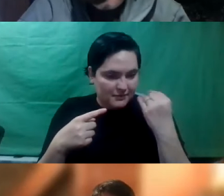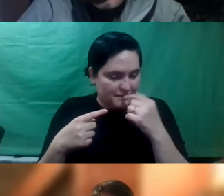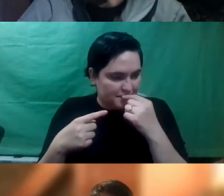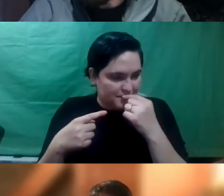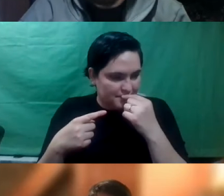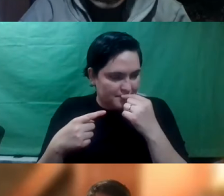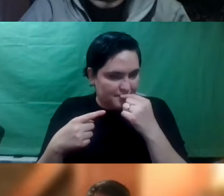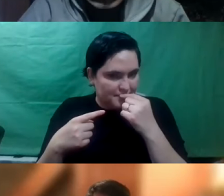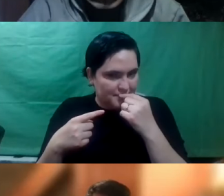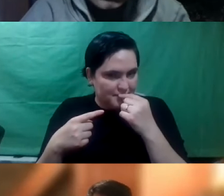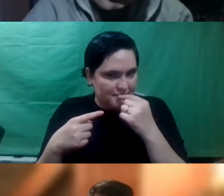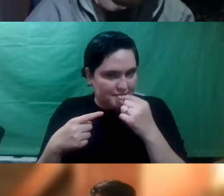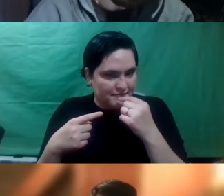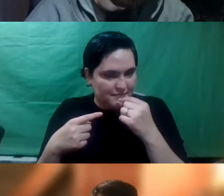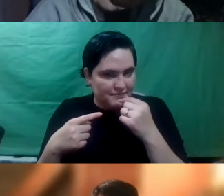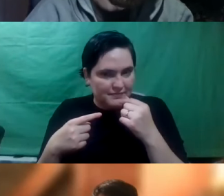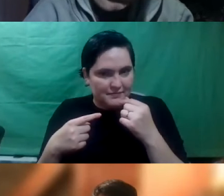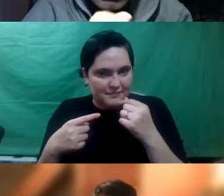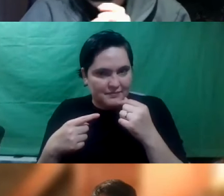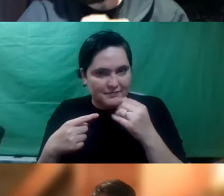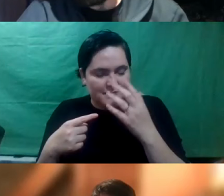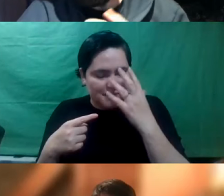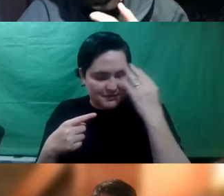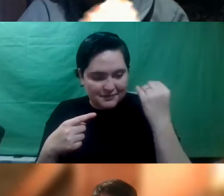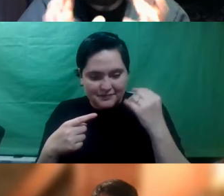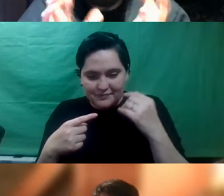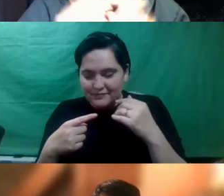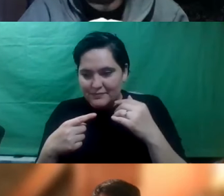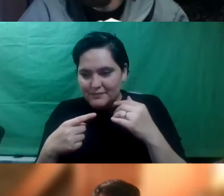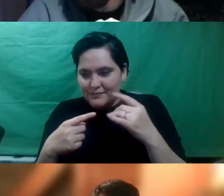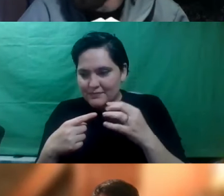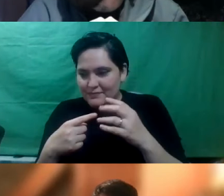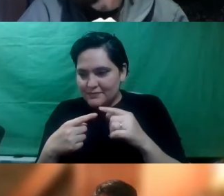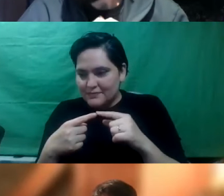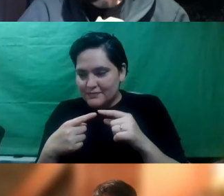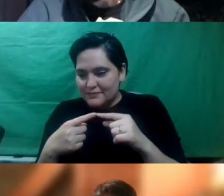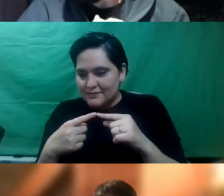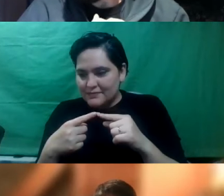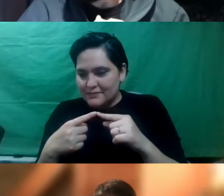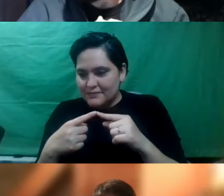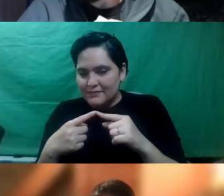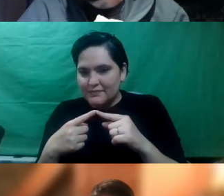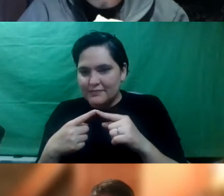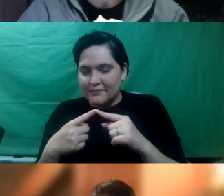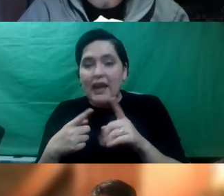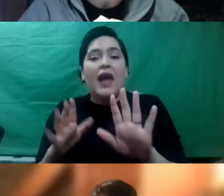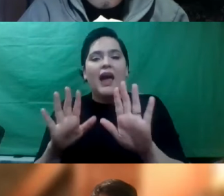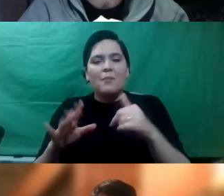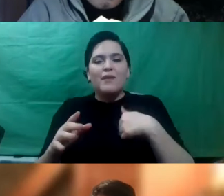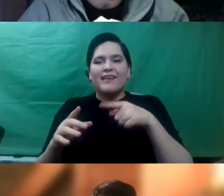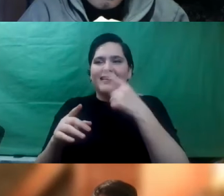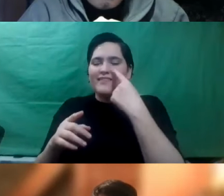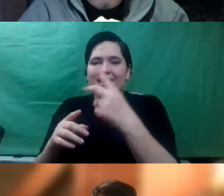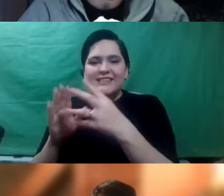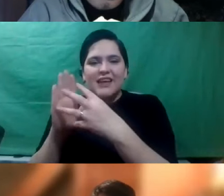también, hacen especies como de clustering de grupos redundantes y de grupos sinérgicos, algo que mencioné muy por encima, y con eso son